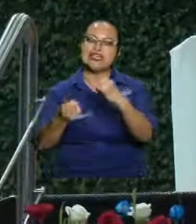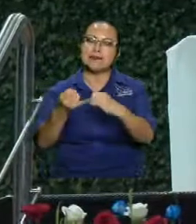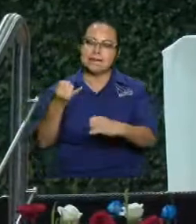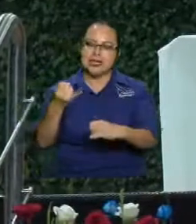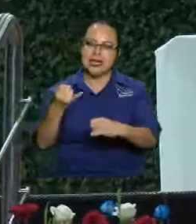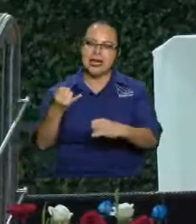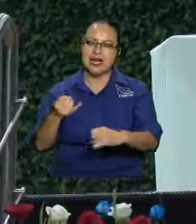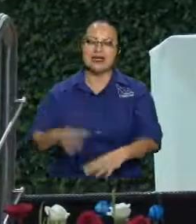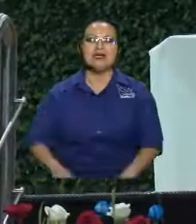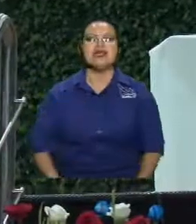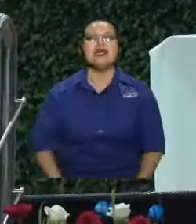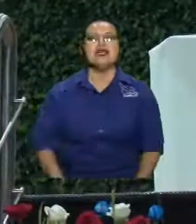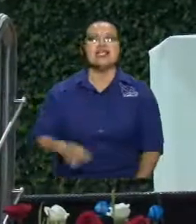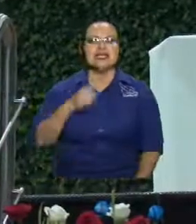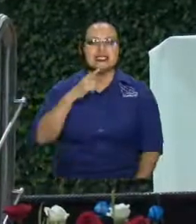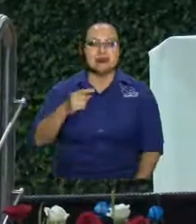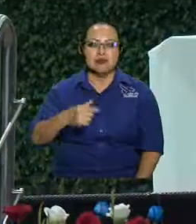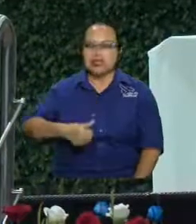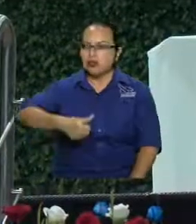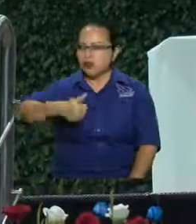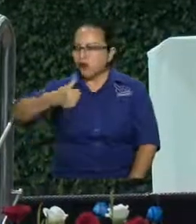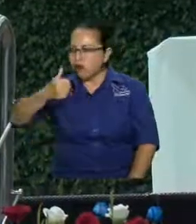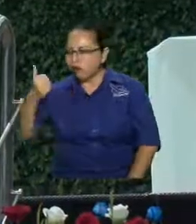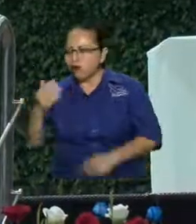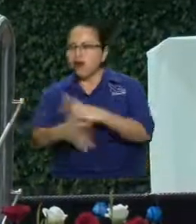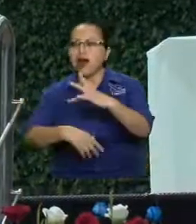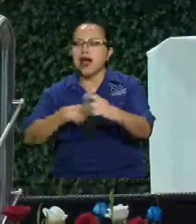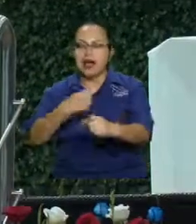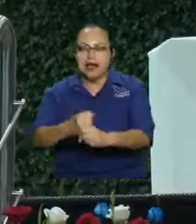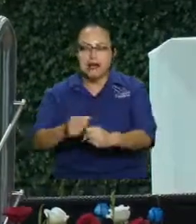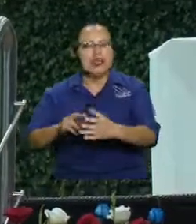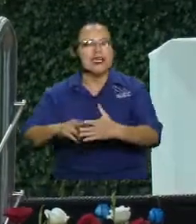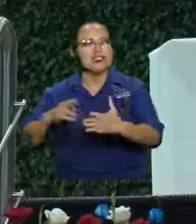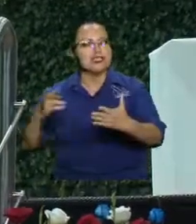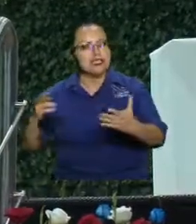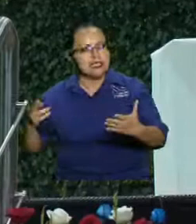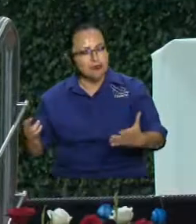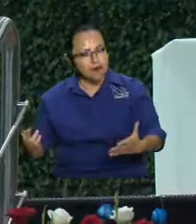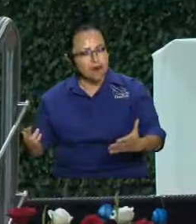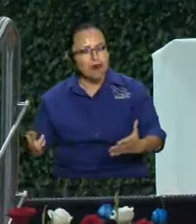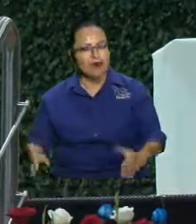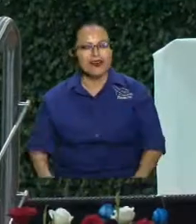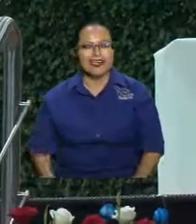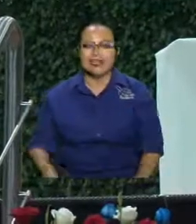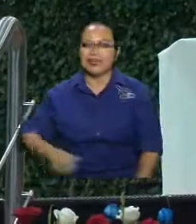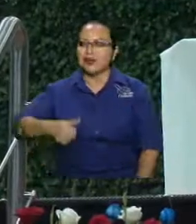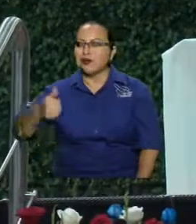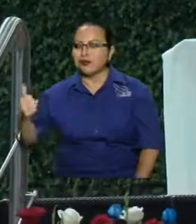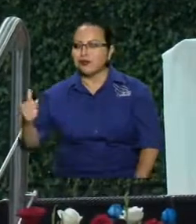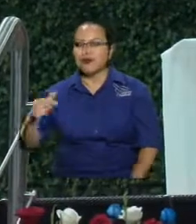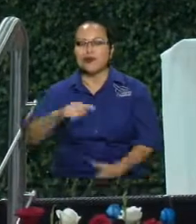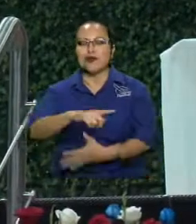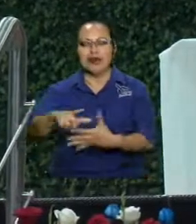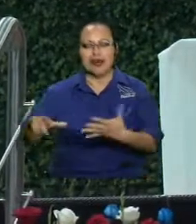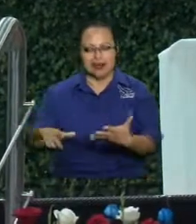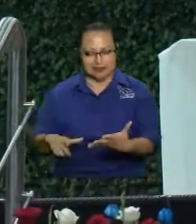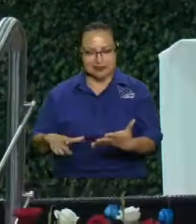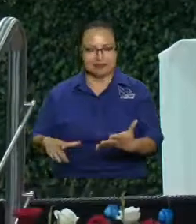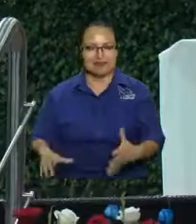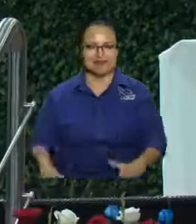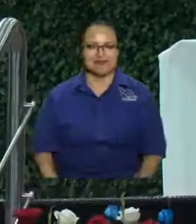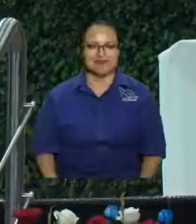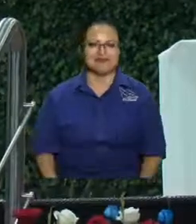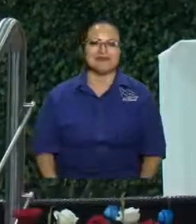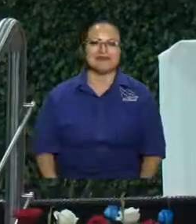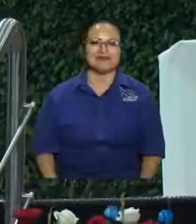cuando se termina el retiro, les decimos, hermanos, el otro año el retiro va a ser en tal lugar. Lo hemos querido hacer en Hawái, pero algunos tienen